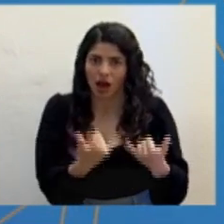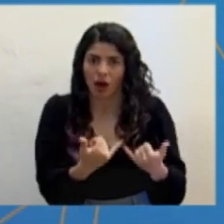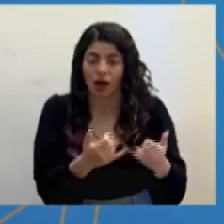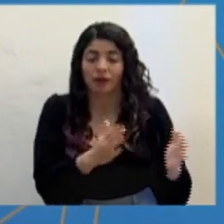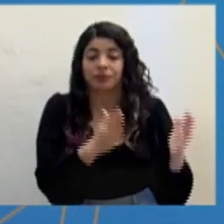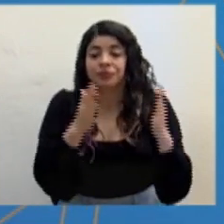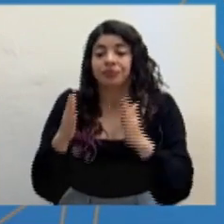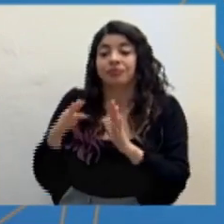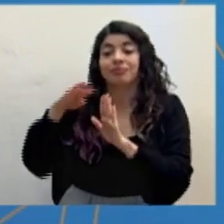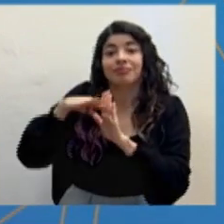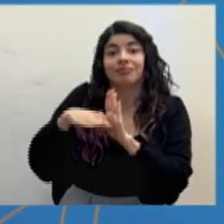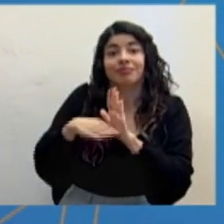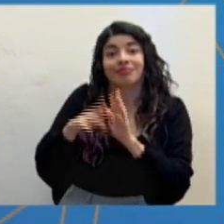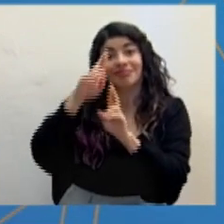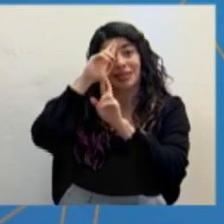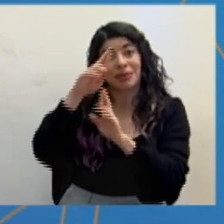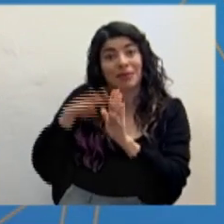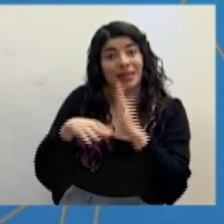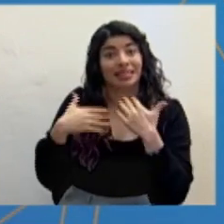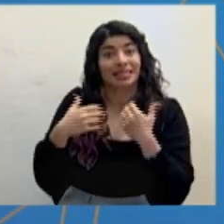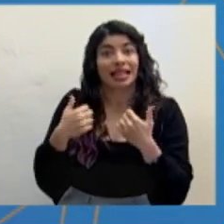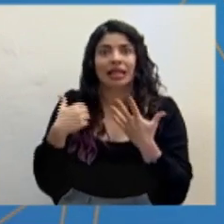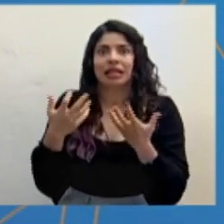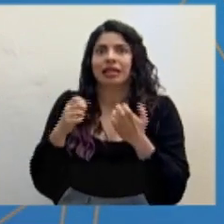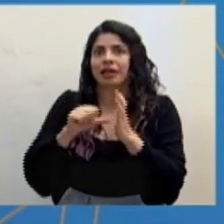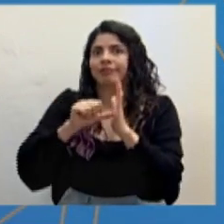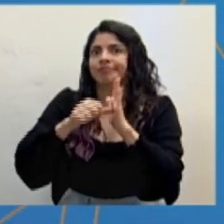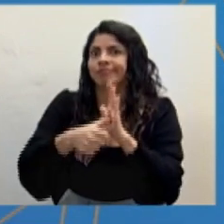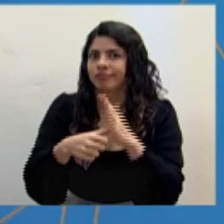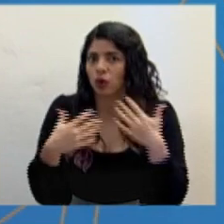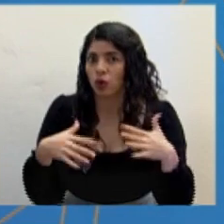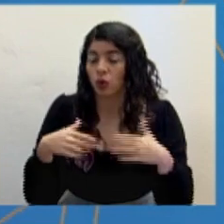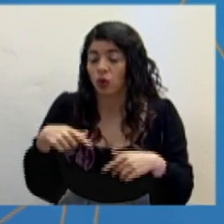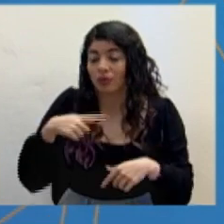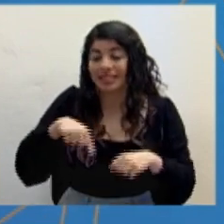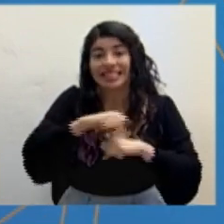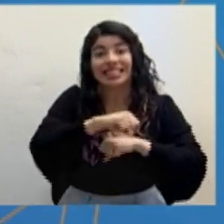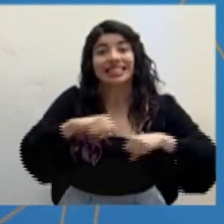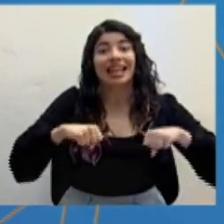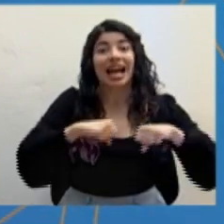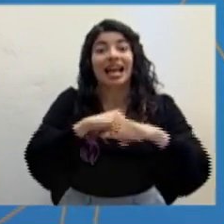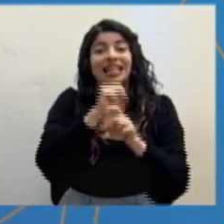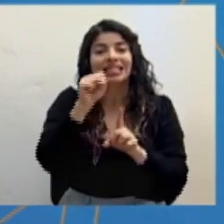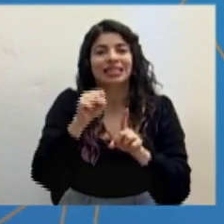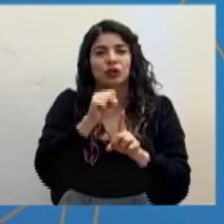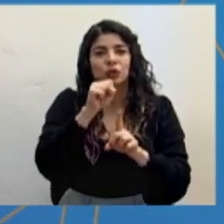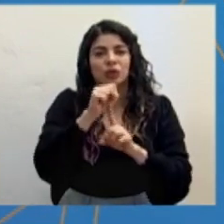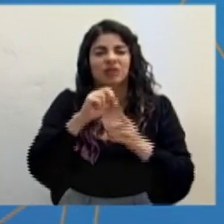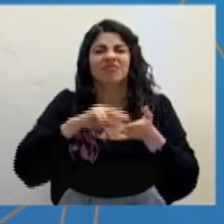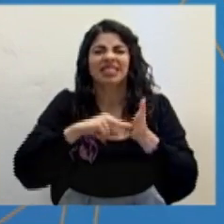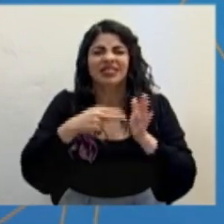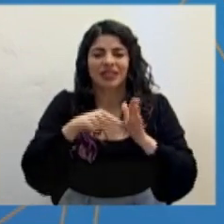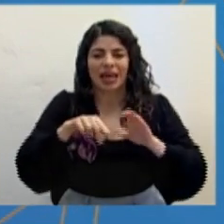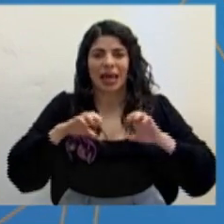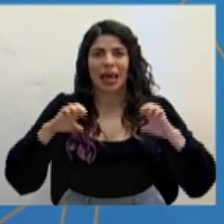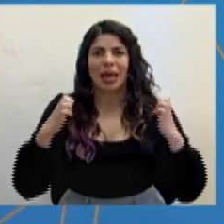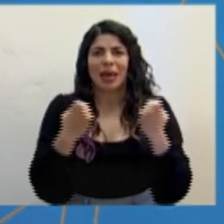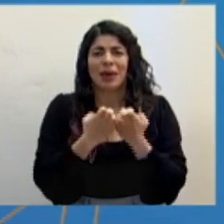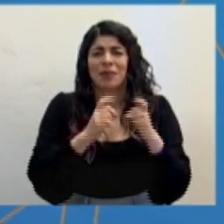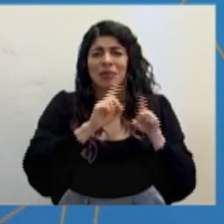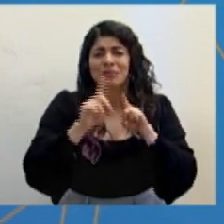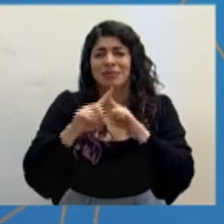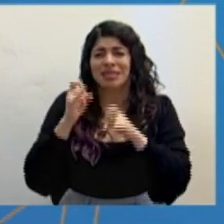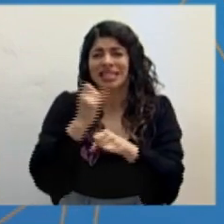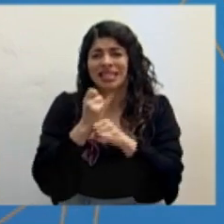quisiera resaltar que dentro de los análisis que se hacen en la sala de situación, que es el equipo interinstitucional